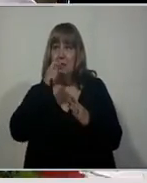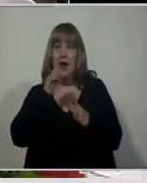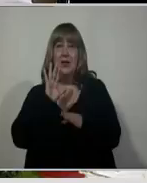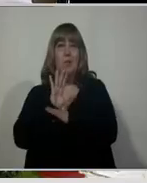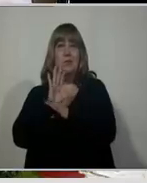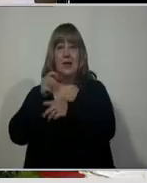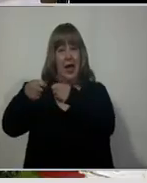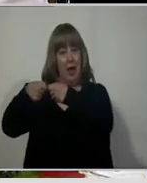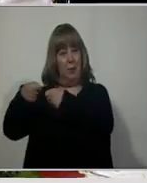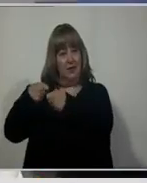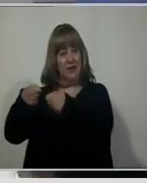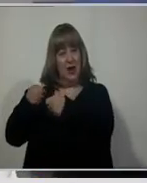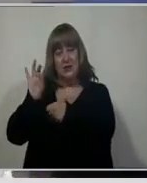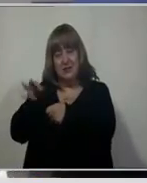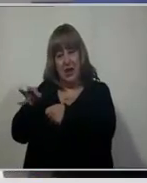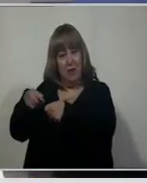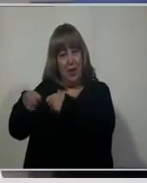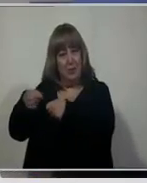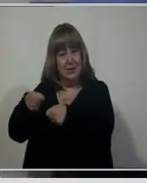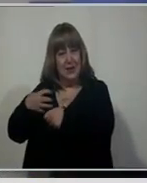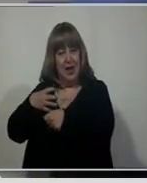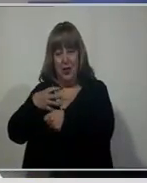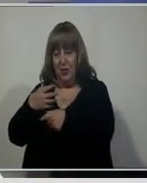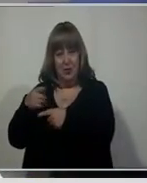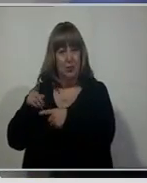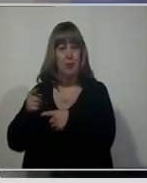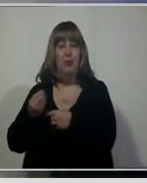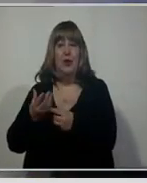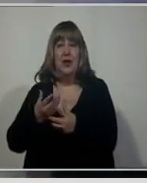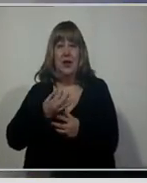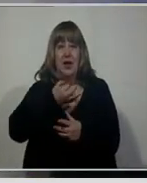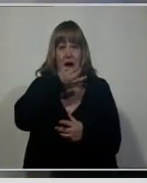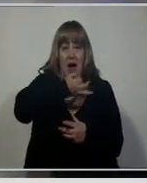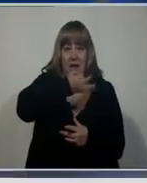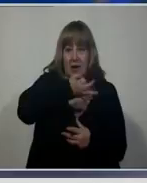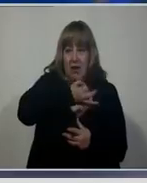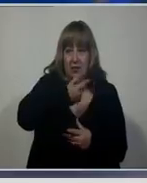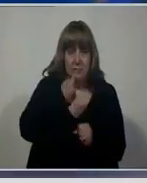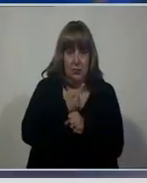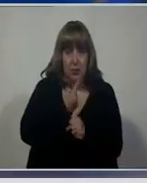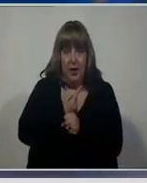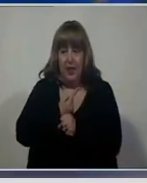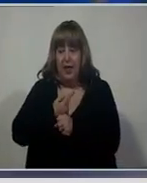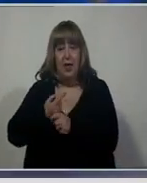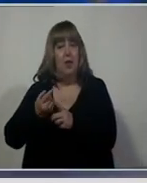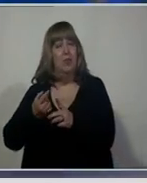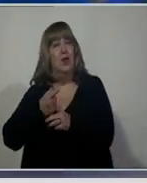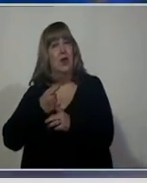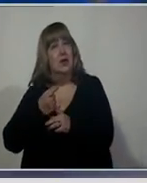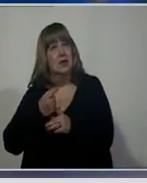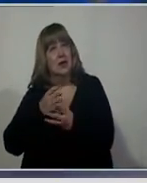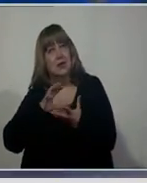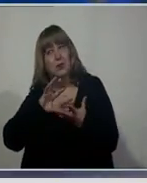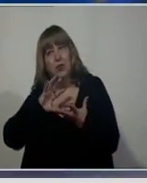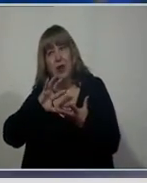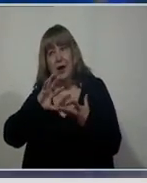cuando tiene que ser y hablar porque no le sale a él hablar pero para mí se equivocan eso el tendría que tratar de hacer eso si se